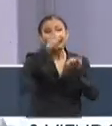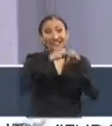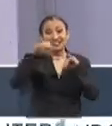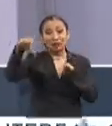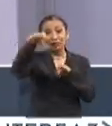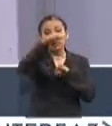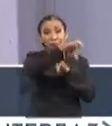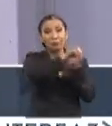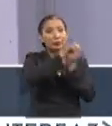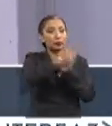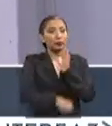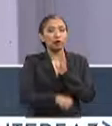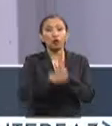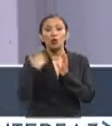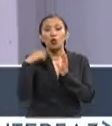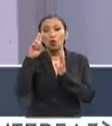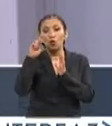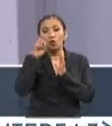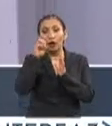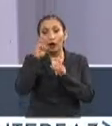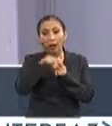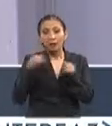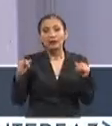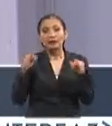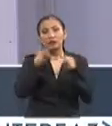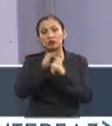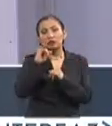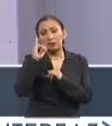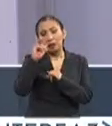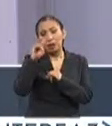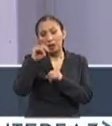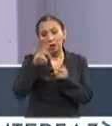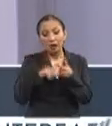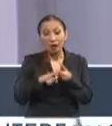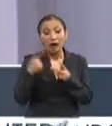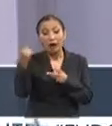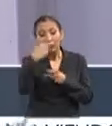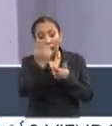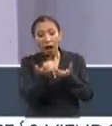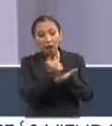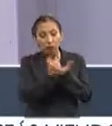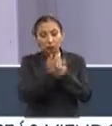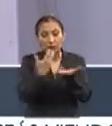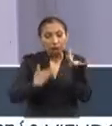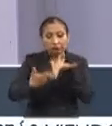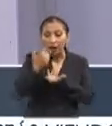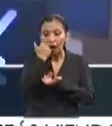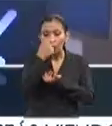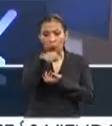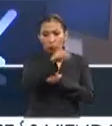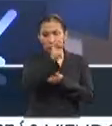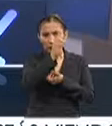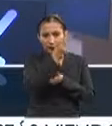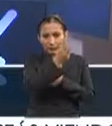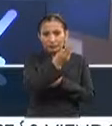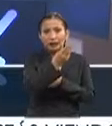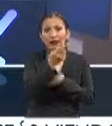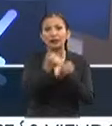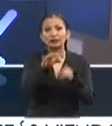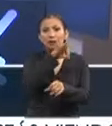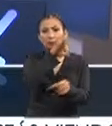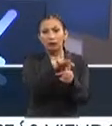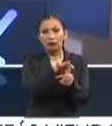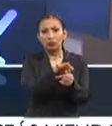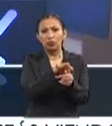de otras instituciones como la UNAM, como el Instituto Politécnico Nacional. Se involucran muchos de los estudiantes de la Universidad Autónoma